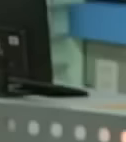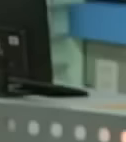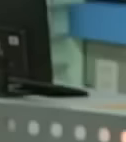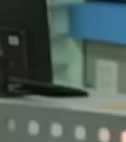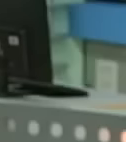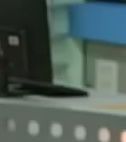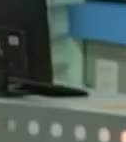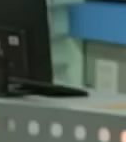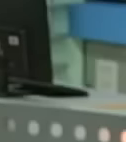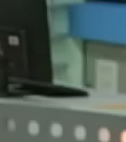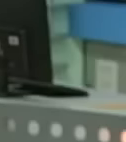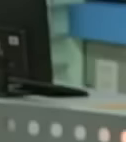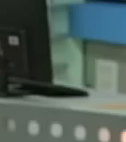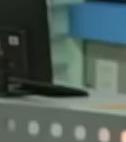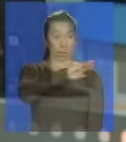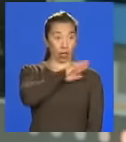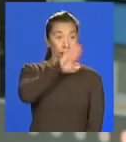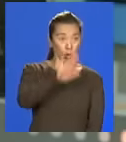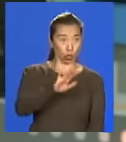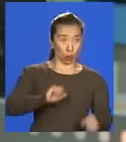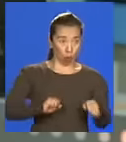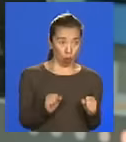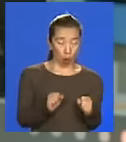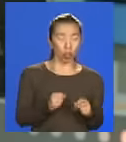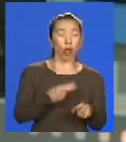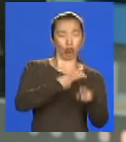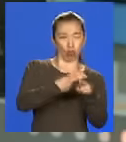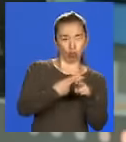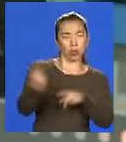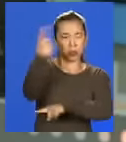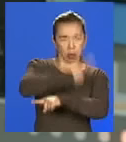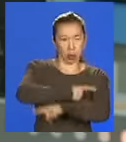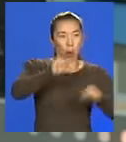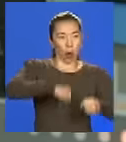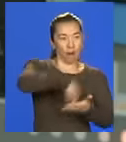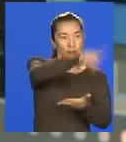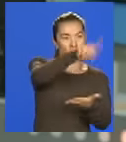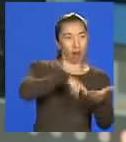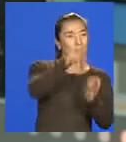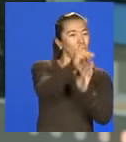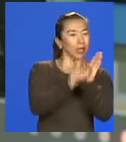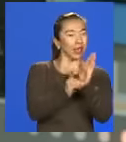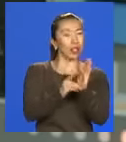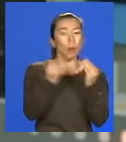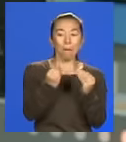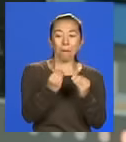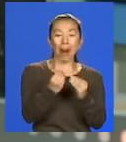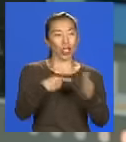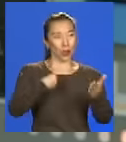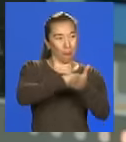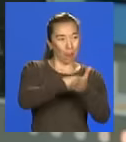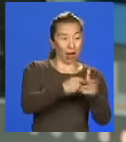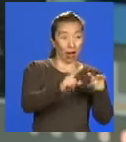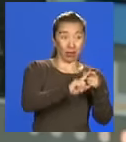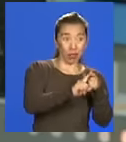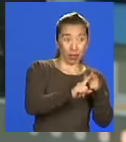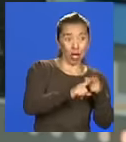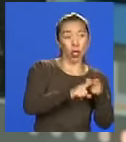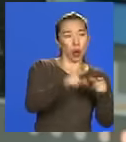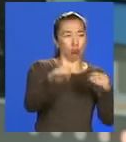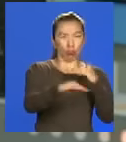El alcalde mayor de Bogotá, Gustavo Petro, podría en los próximos días firmar el decreto que unifica las tarifas del servicio de